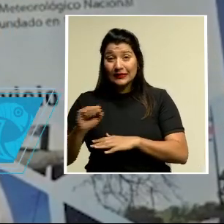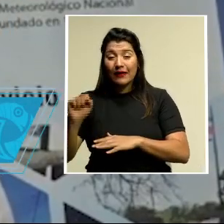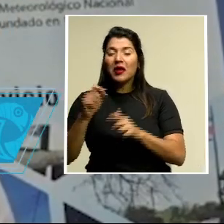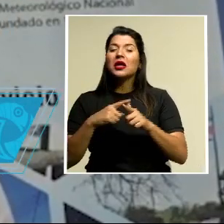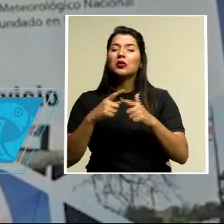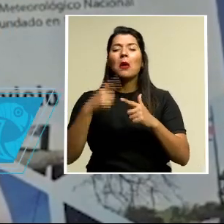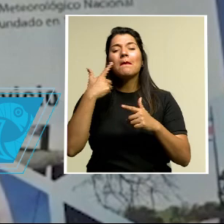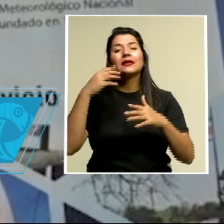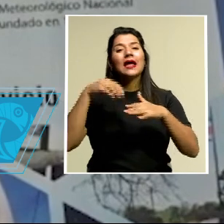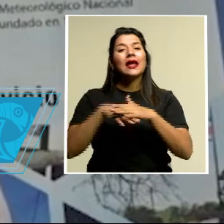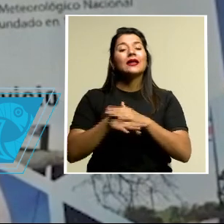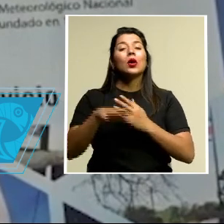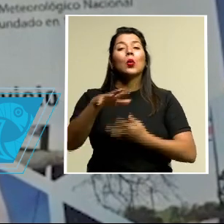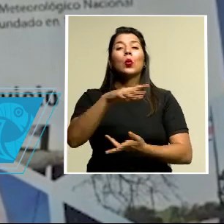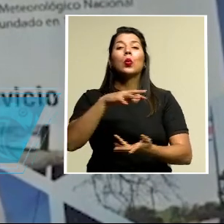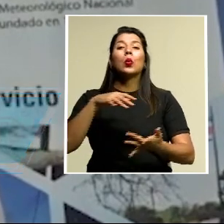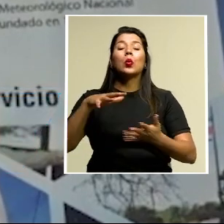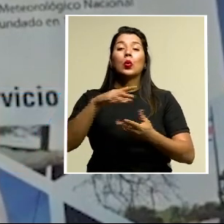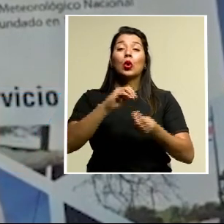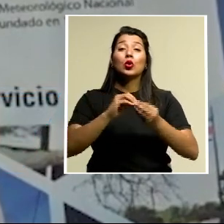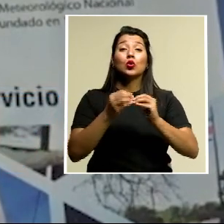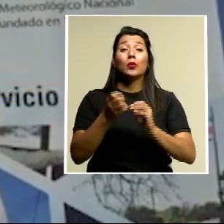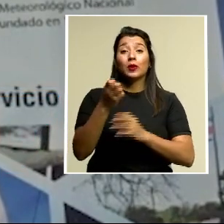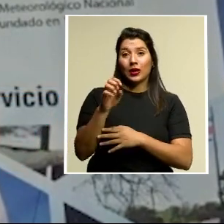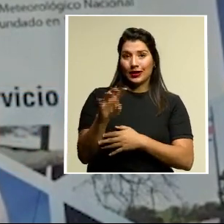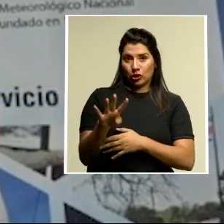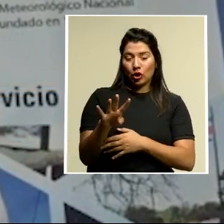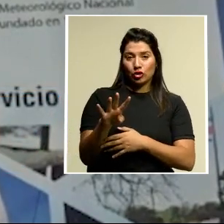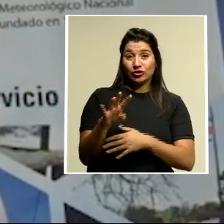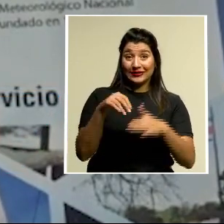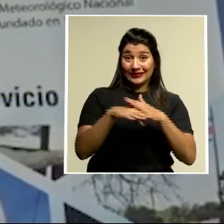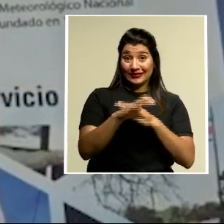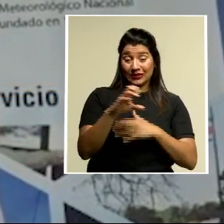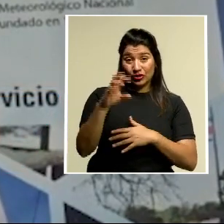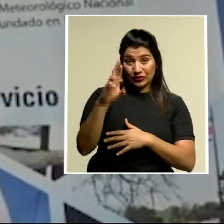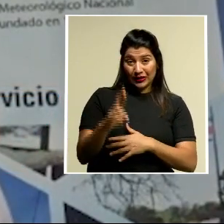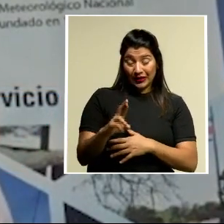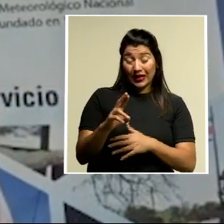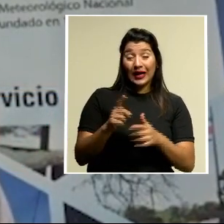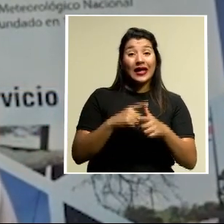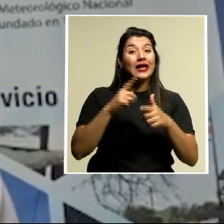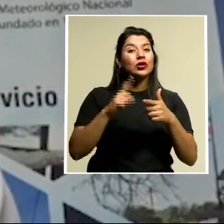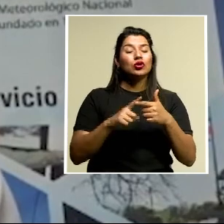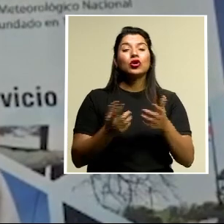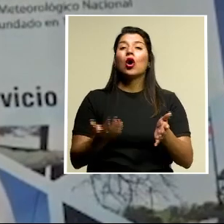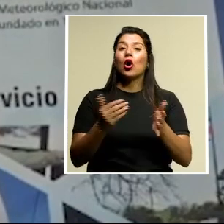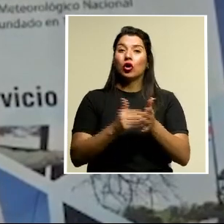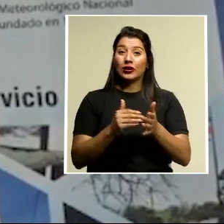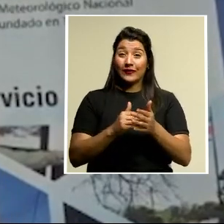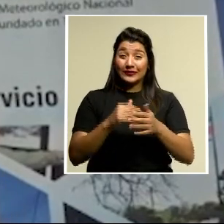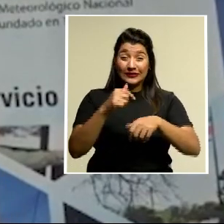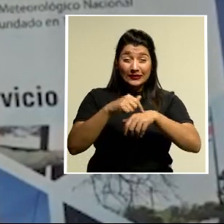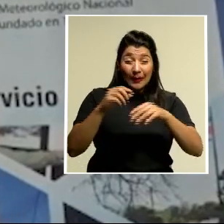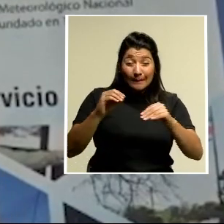de un riguroso análisis legal, el cual determinó que el Estado costarricense no incurrirá en mayores